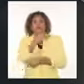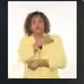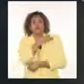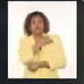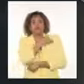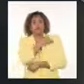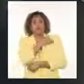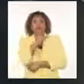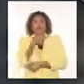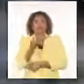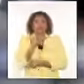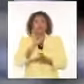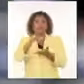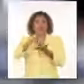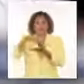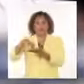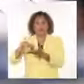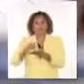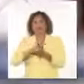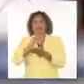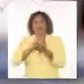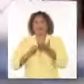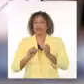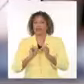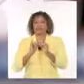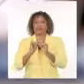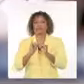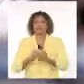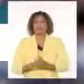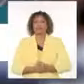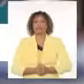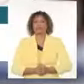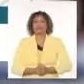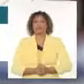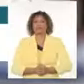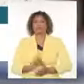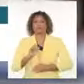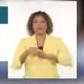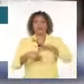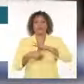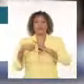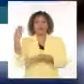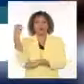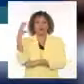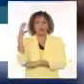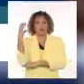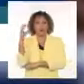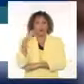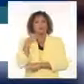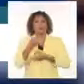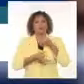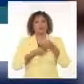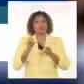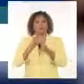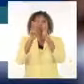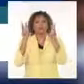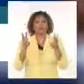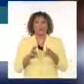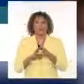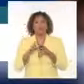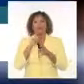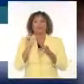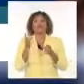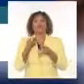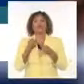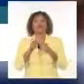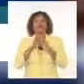Así lo precisa una nota divulgada por la entidad castrense. El presidente colombiano Gustavo Petro comentó en la red social X que la operación